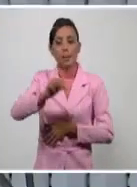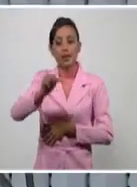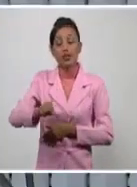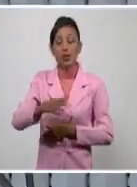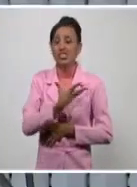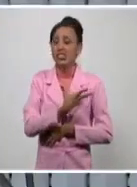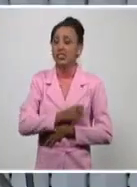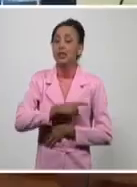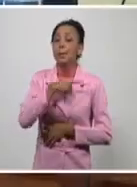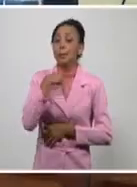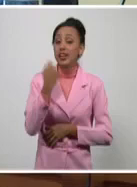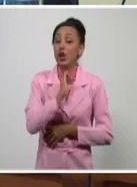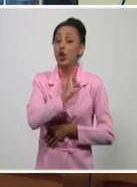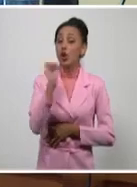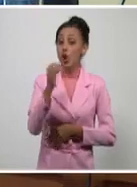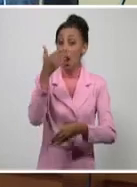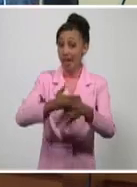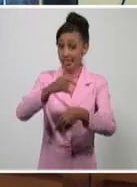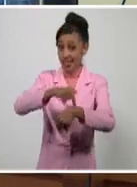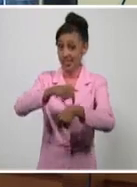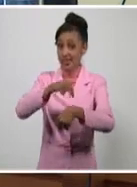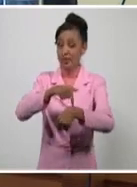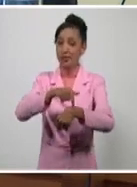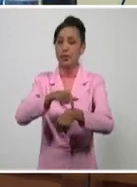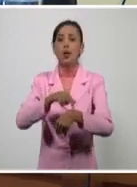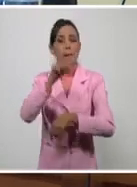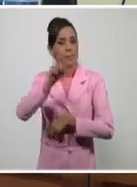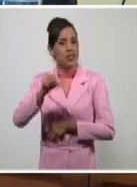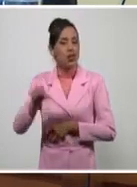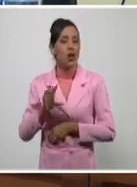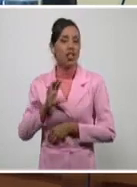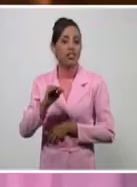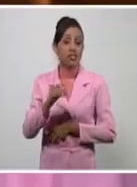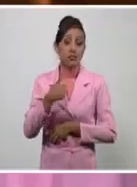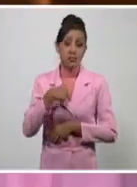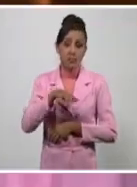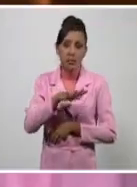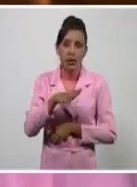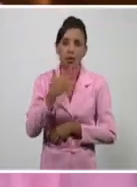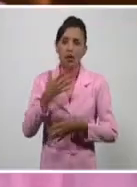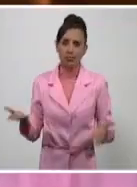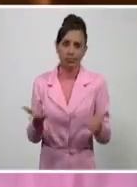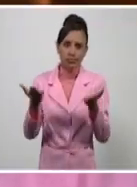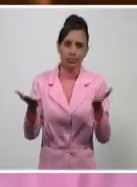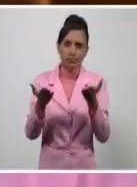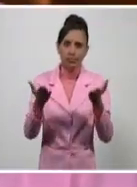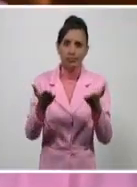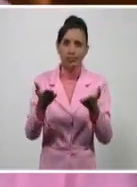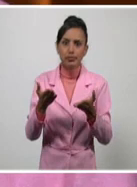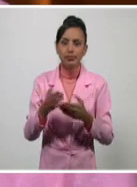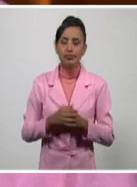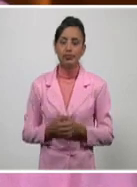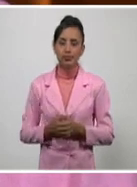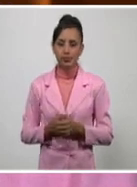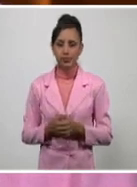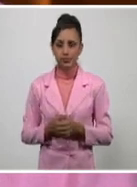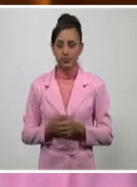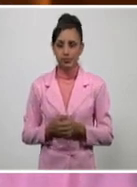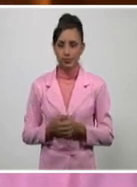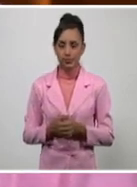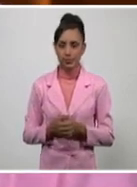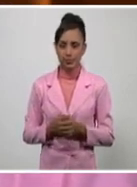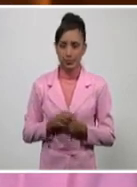lamentable perder lo logrado hasta aquí tras confrontar criterios y ganar espacios. No puedo admitir, ni nadie puede admitir, que a